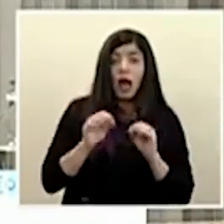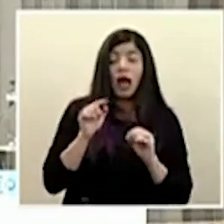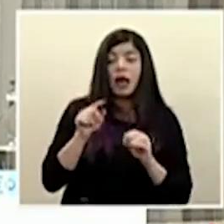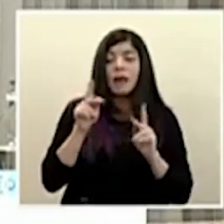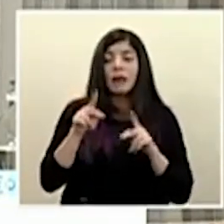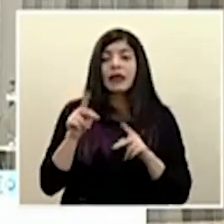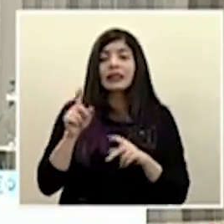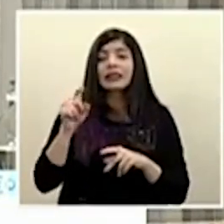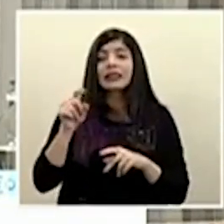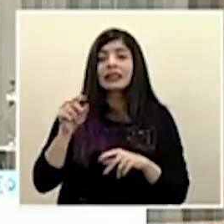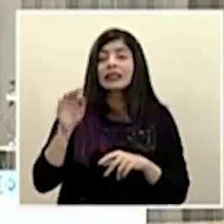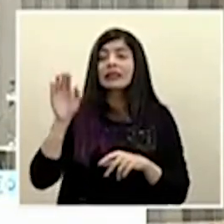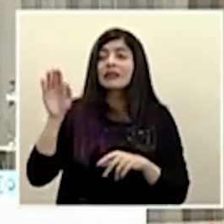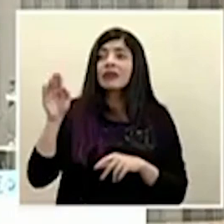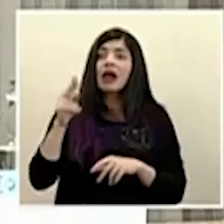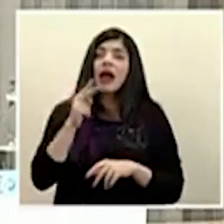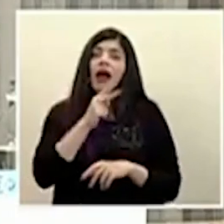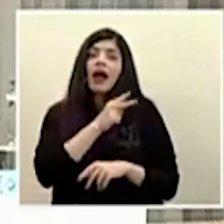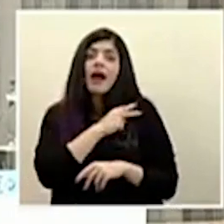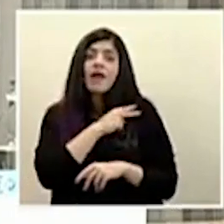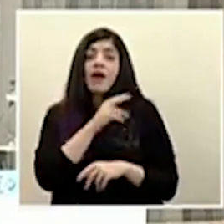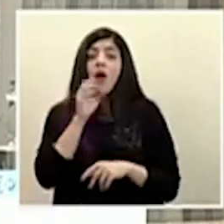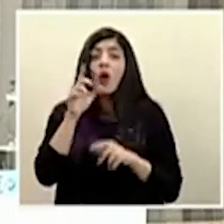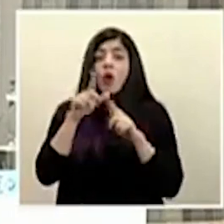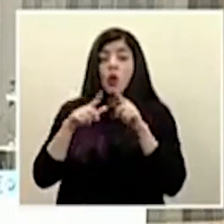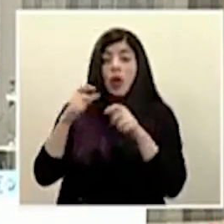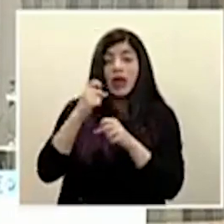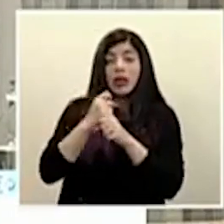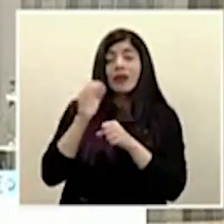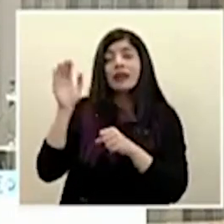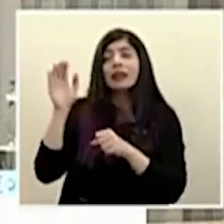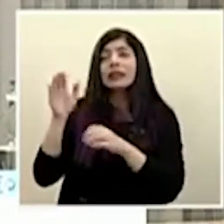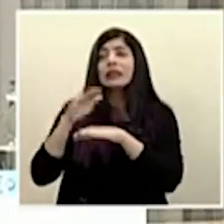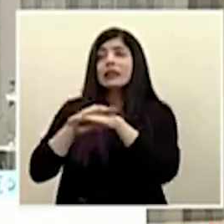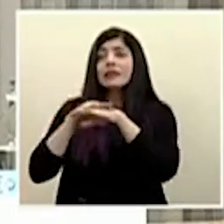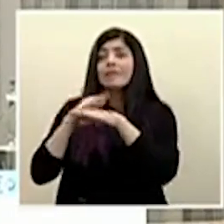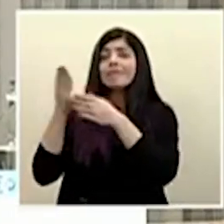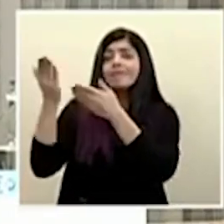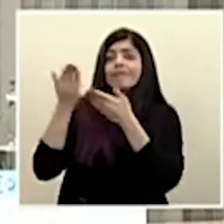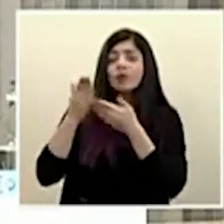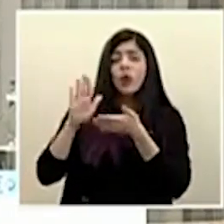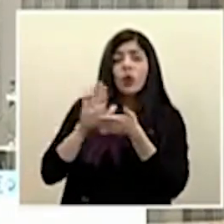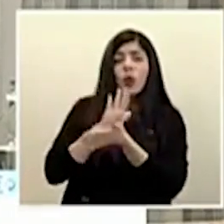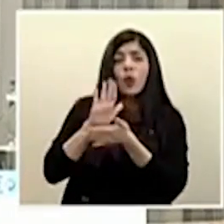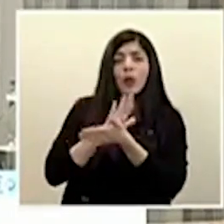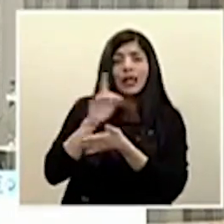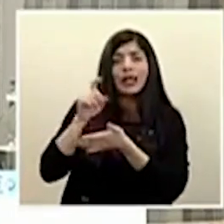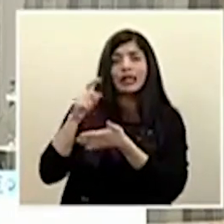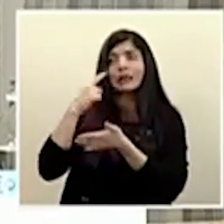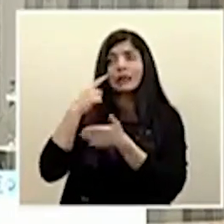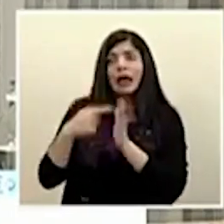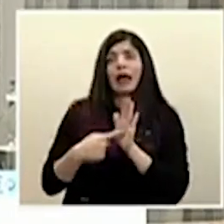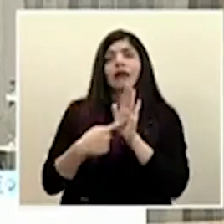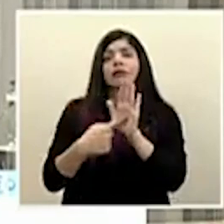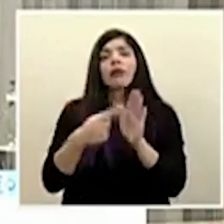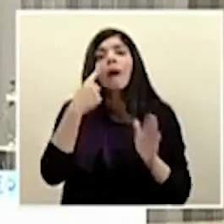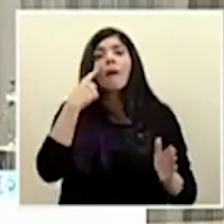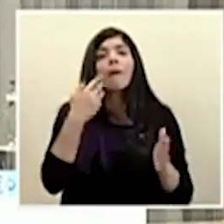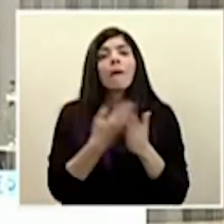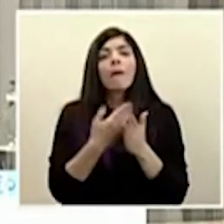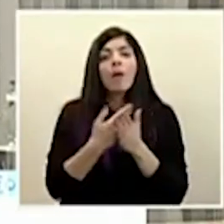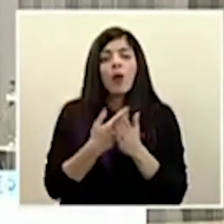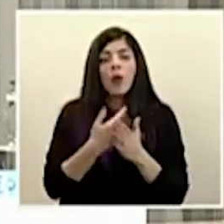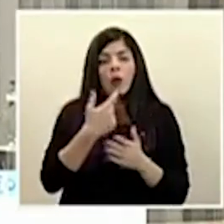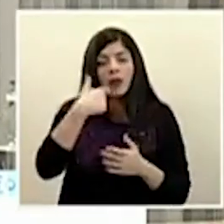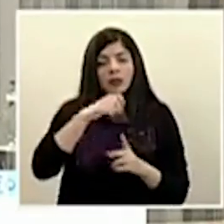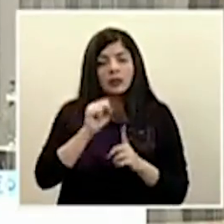recurrir a que sus patronos, a que el lugar donde trabajaban les brinde la documentación necesaria para hacer la comprobación del cambio